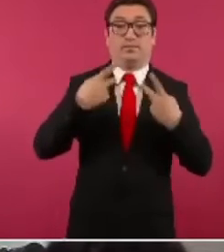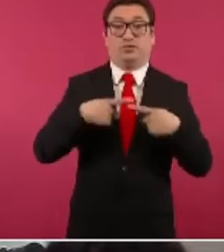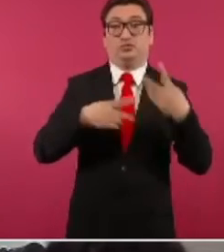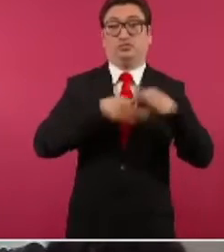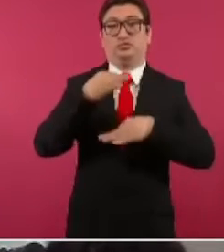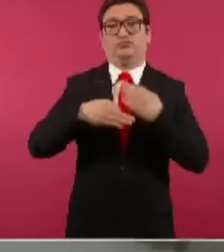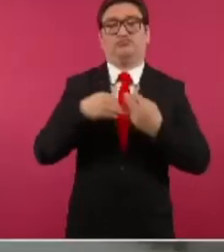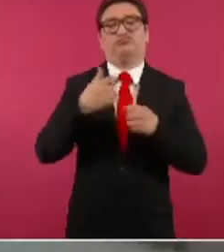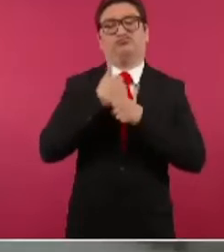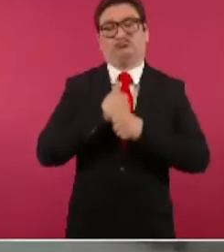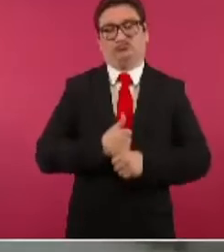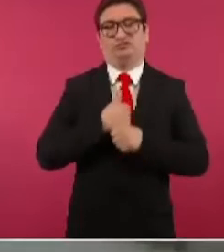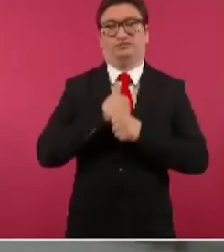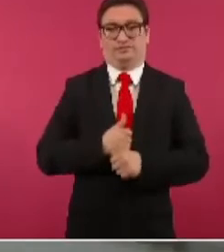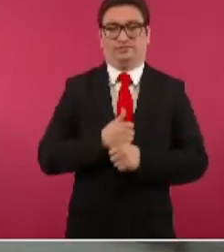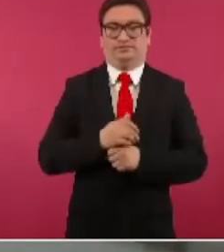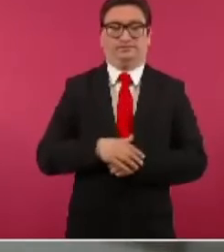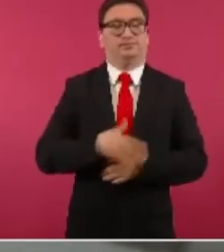Muchas gracias, presidente.